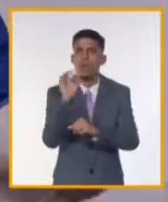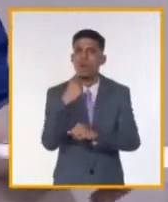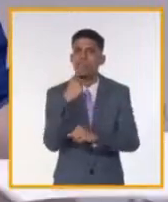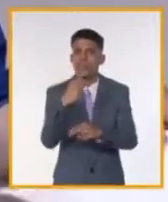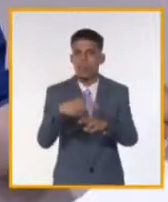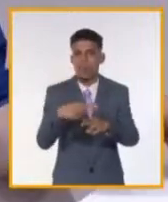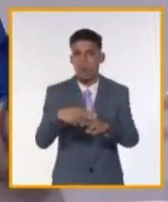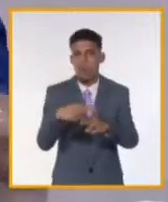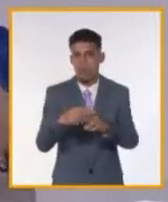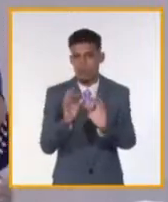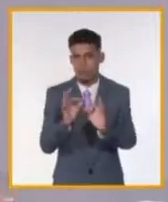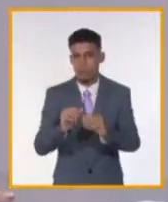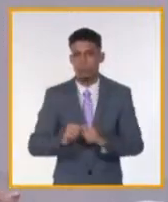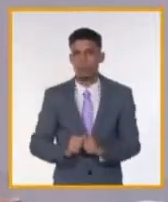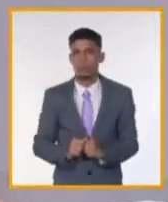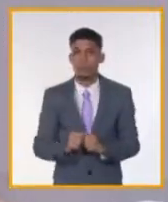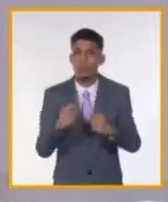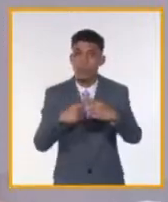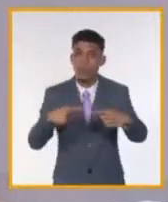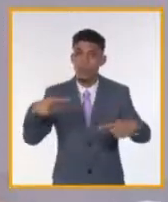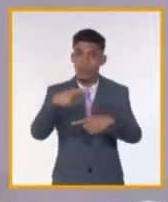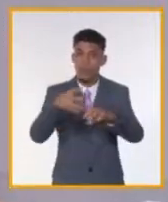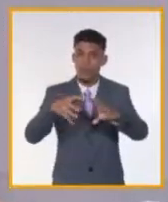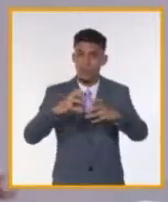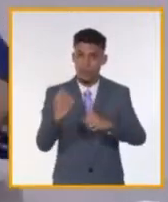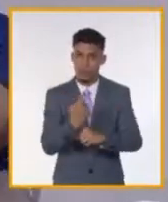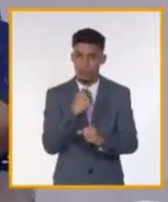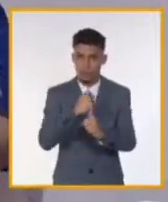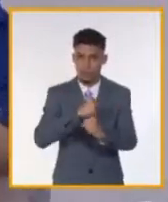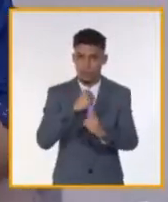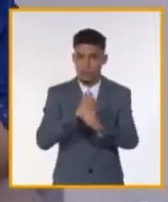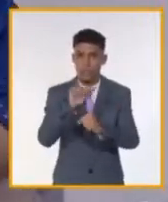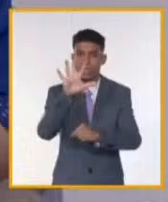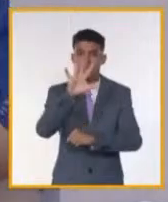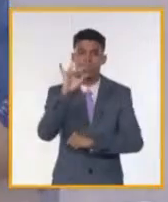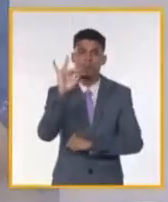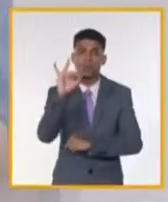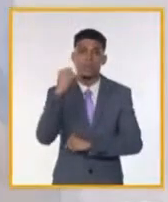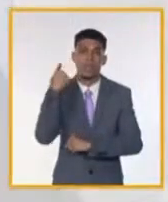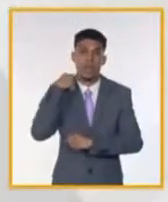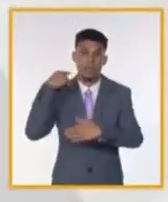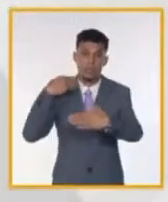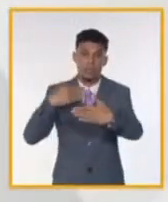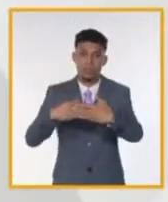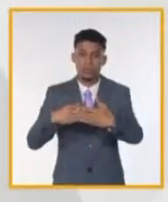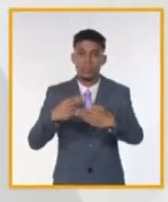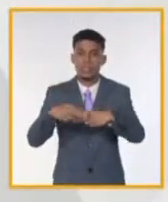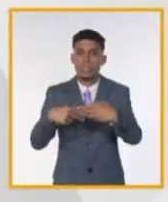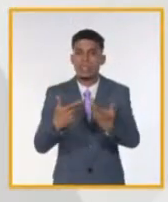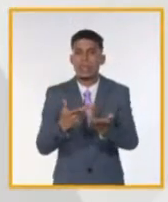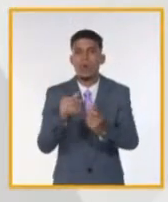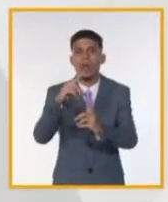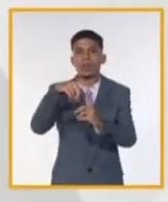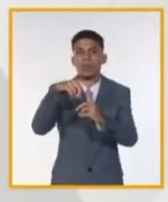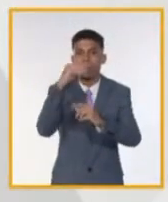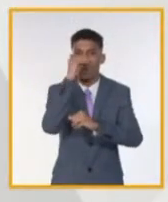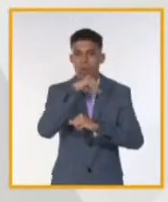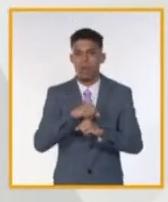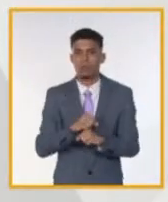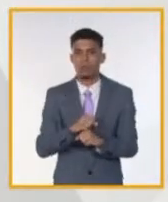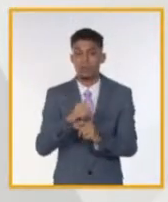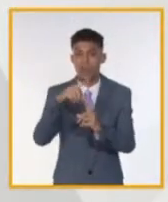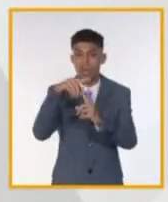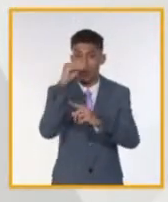decirte que allí las principales líneas de trabajo en estos 57 años han estado encaminadas a desarrollar tecnología para el aprovechamiento racional de los recursos